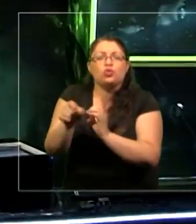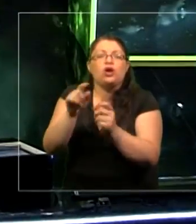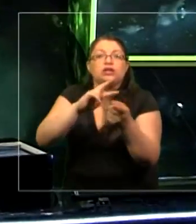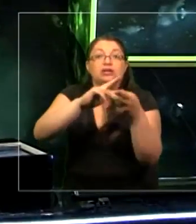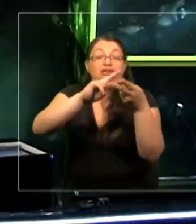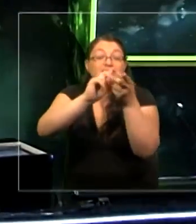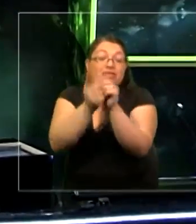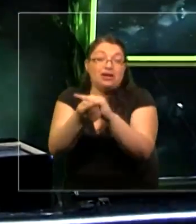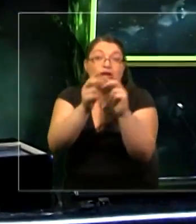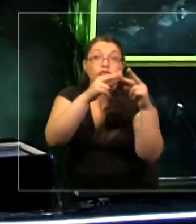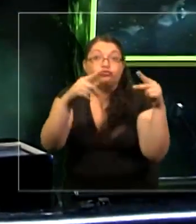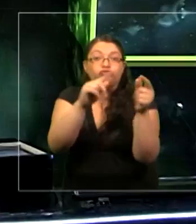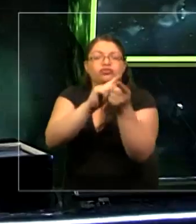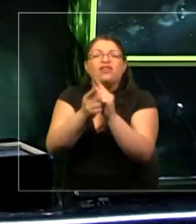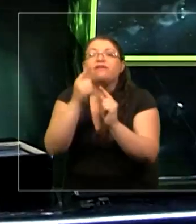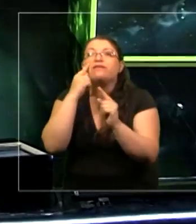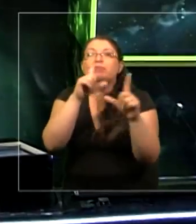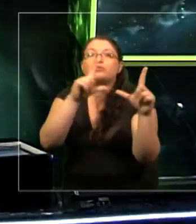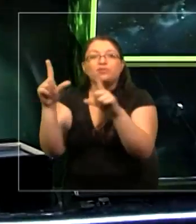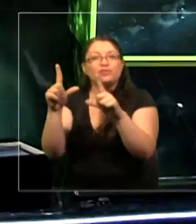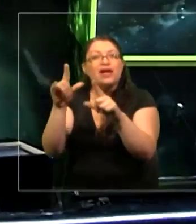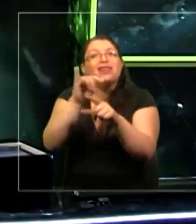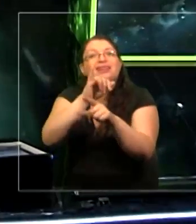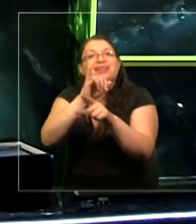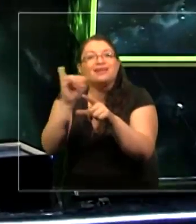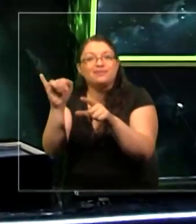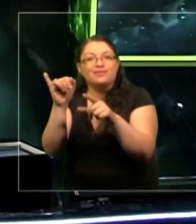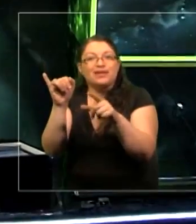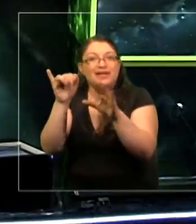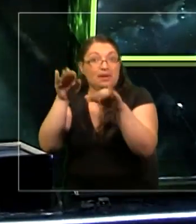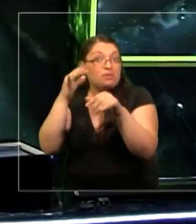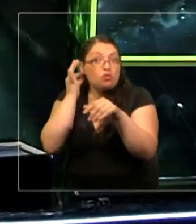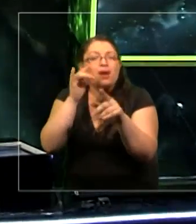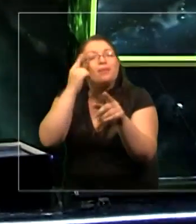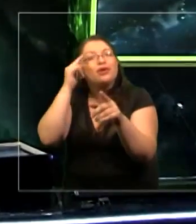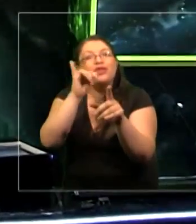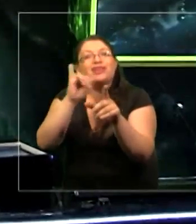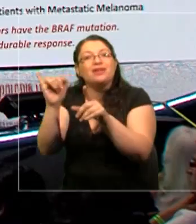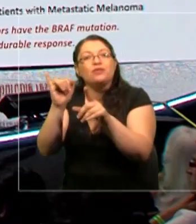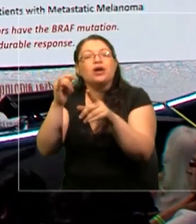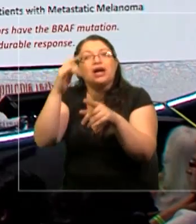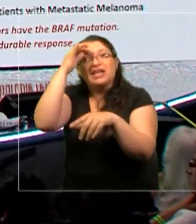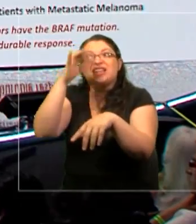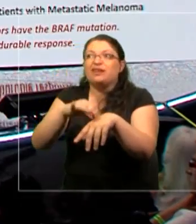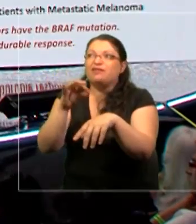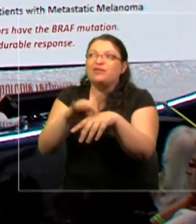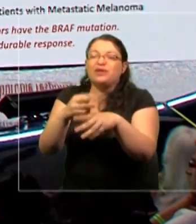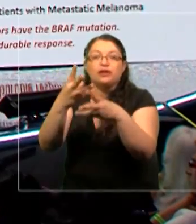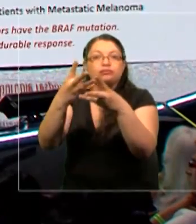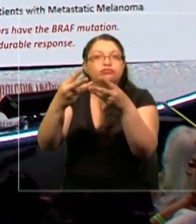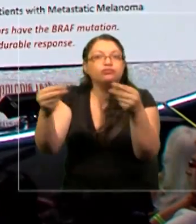de la misma mujer después que la enfermedad se ha eliminado esencialmente de su cuerpo. Estos tipos